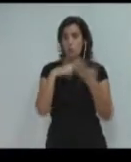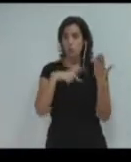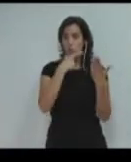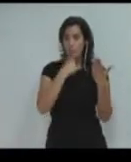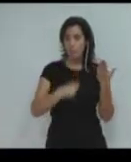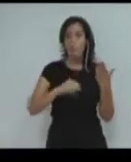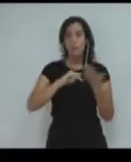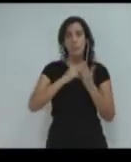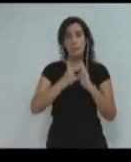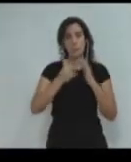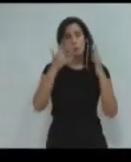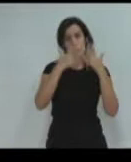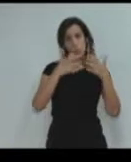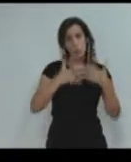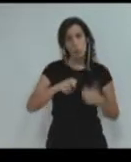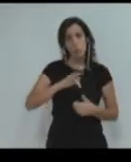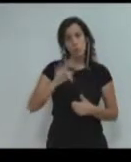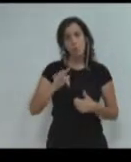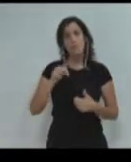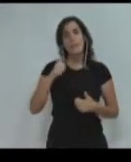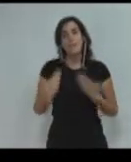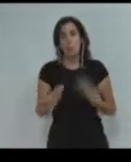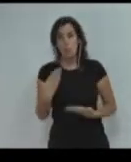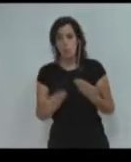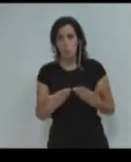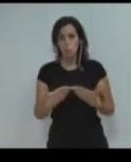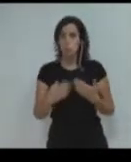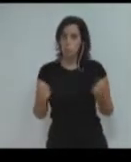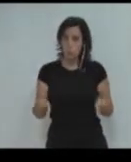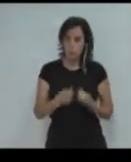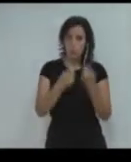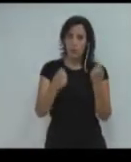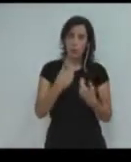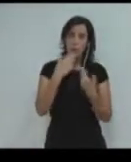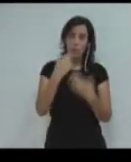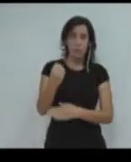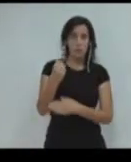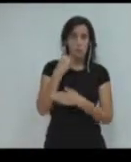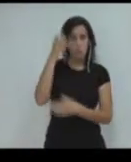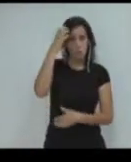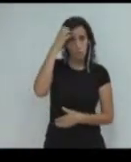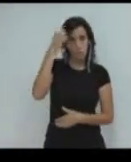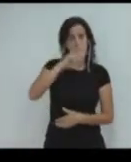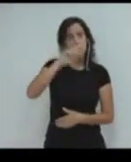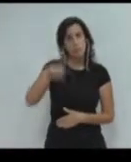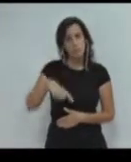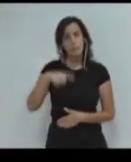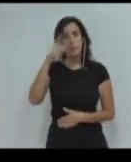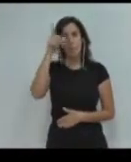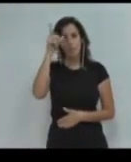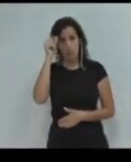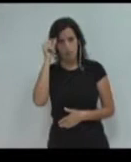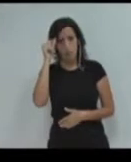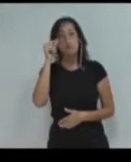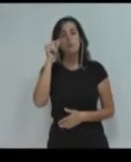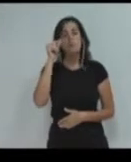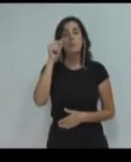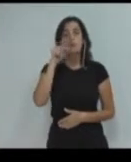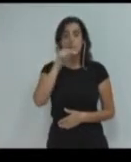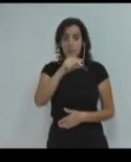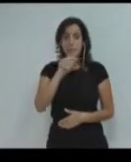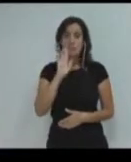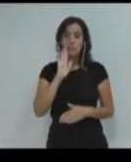de Redacción y Evaluación, que está publicado con el apoyo del Real Patronato y de FEAPS. Se han